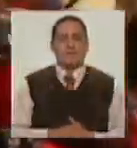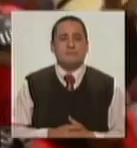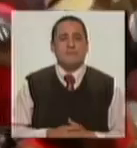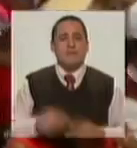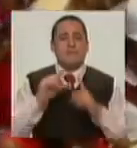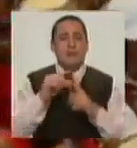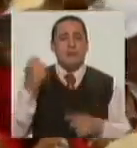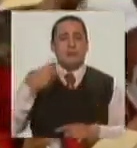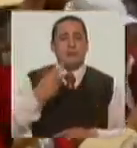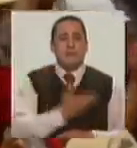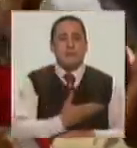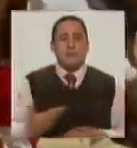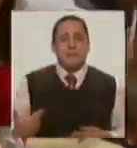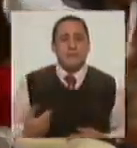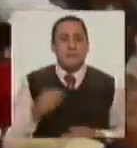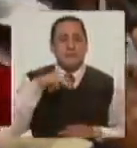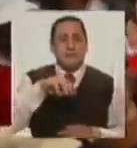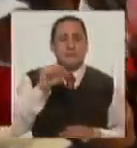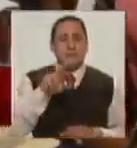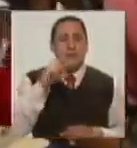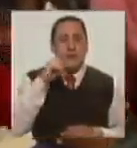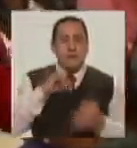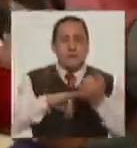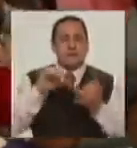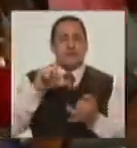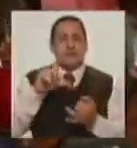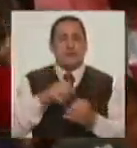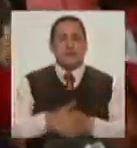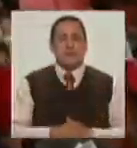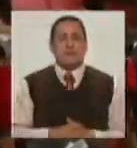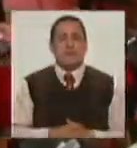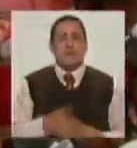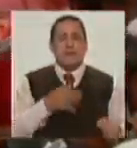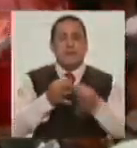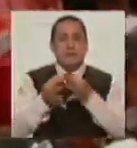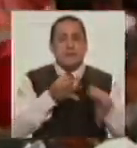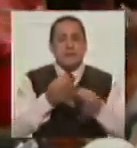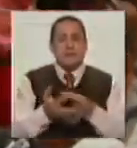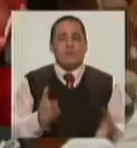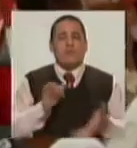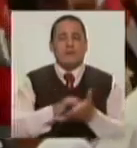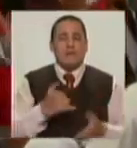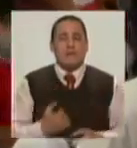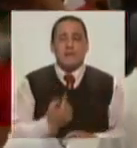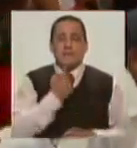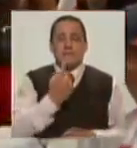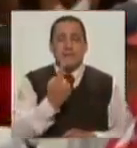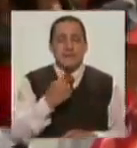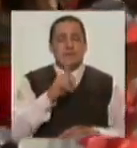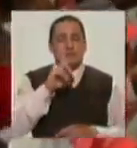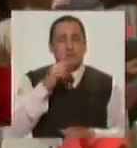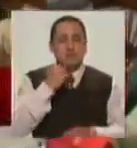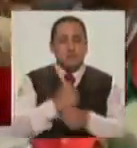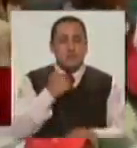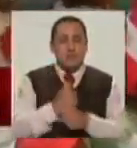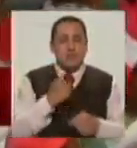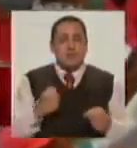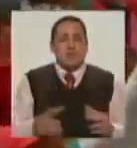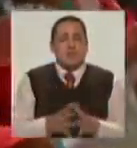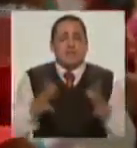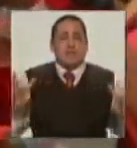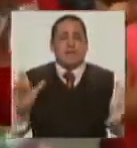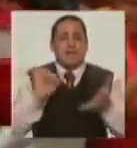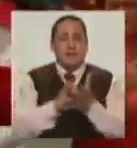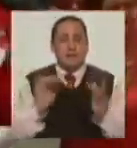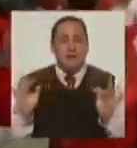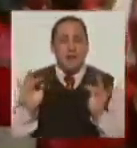Palabras de la vicepresidenta de la República, Marisol Espinosa, señalando que esta es una obra de gran envergadura que va